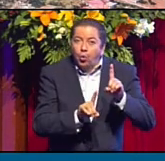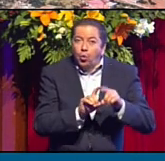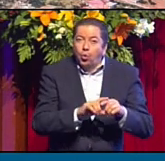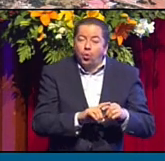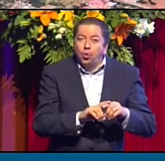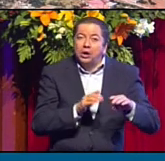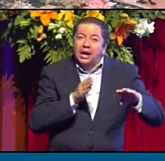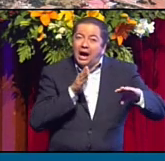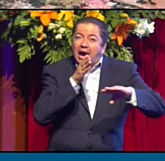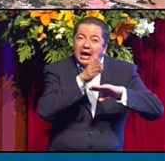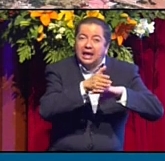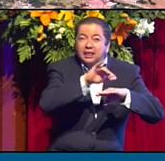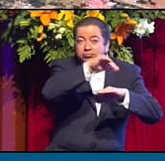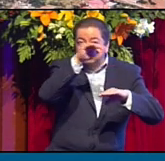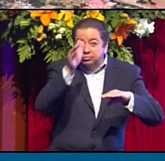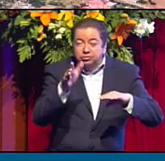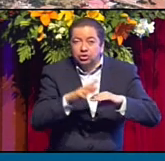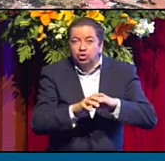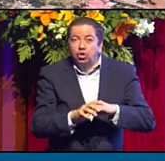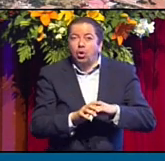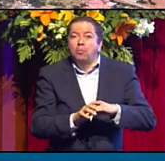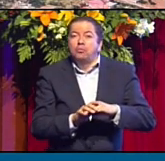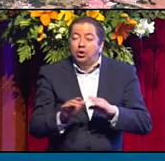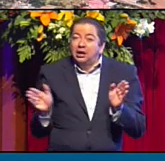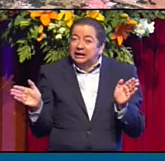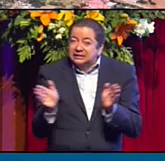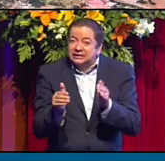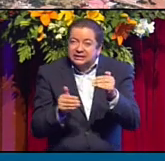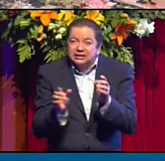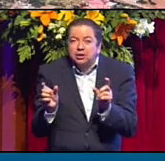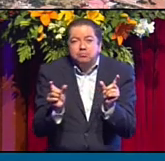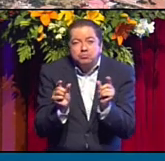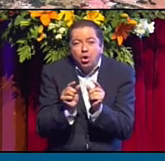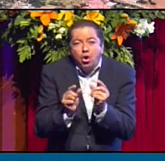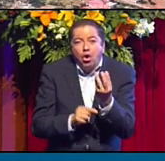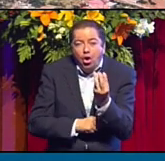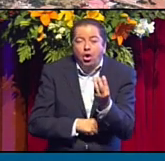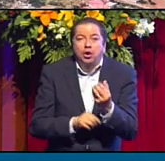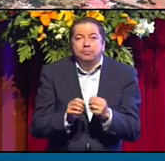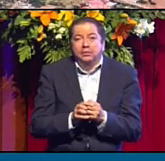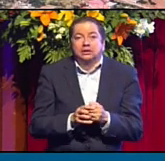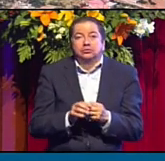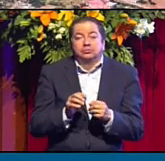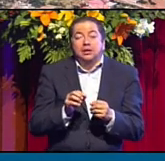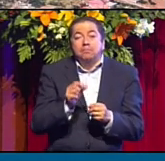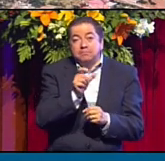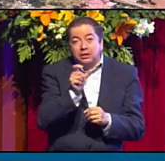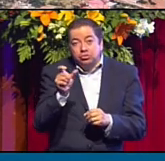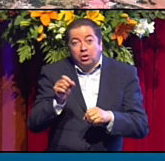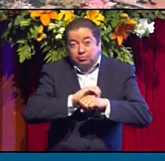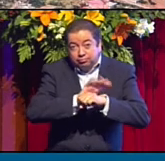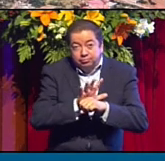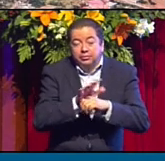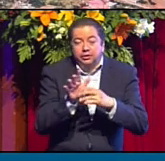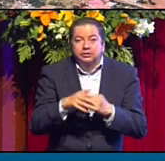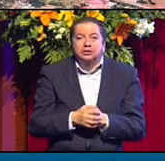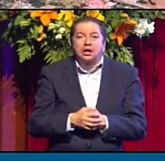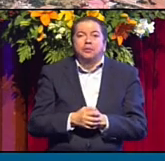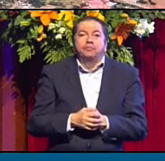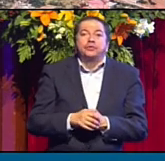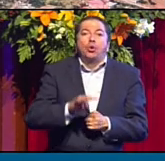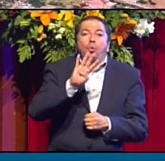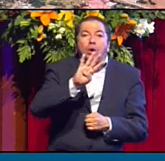algunas visitas con todas las restricciones y con todos los aforos del caso. Pero eso, más el planetario municipal, significó un